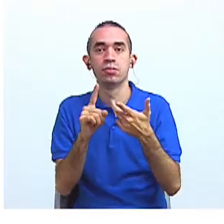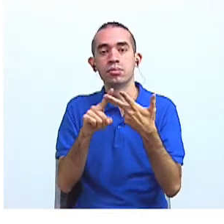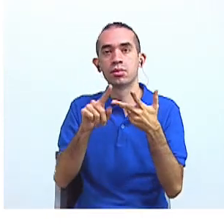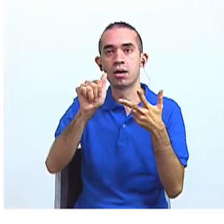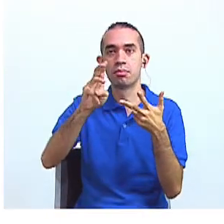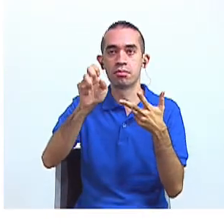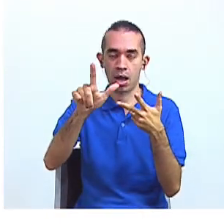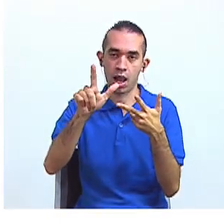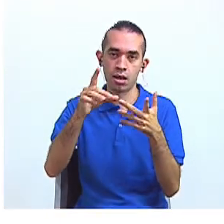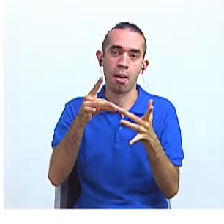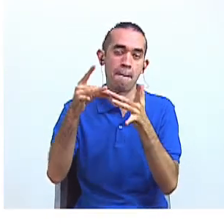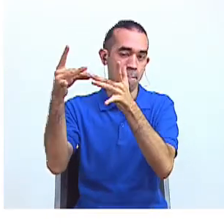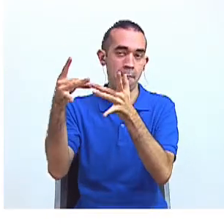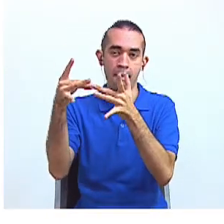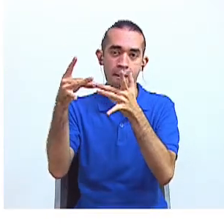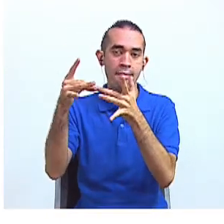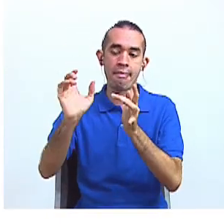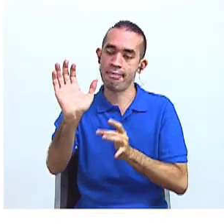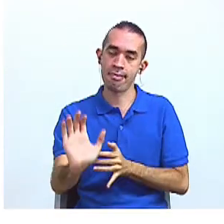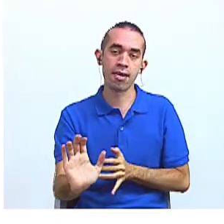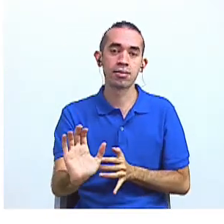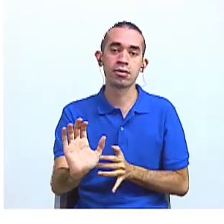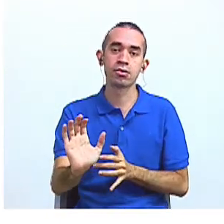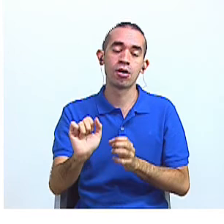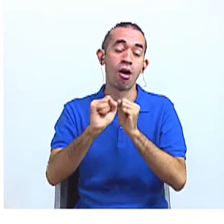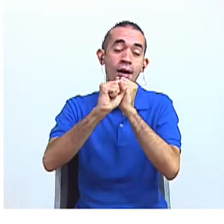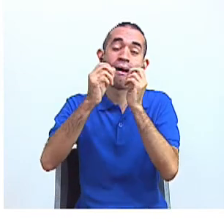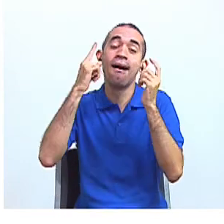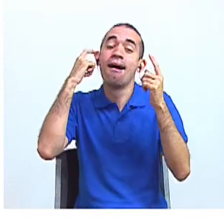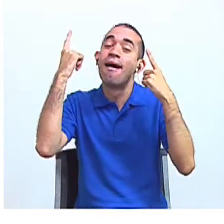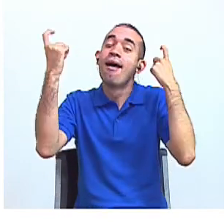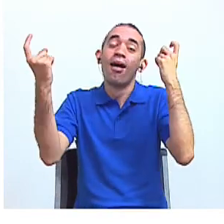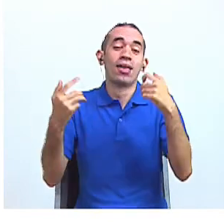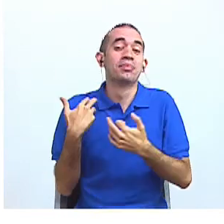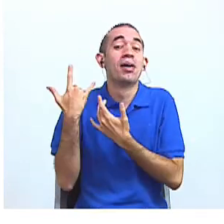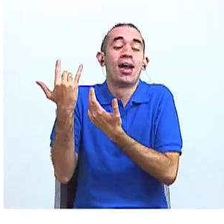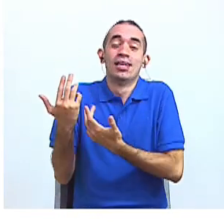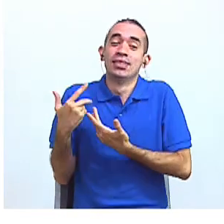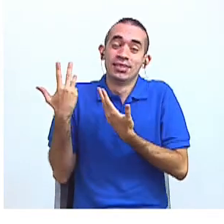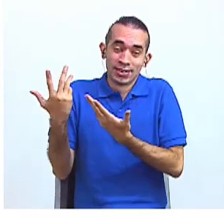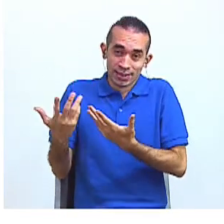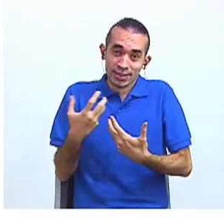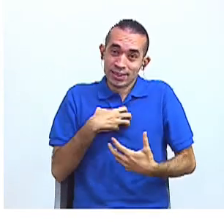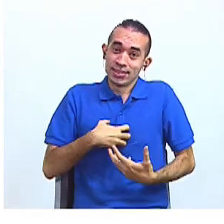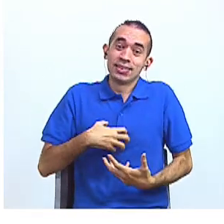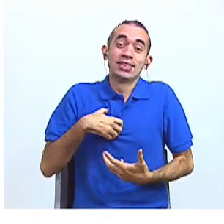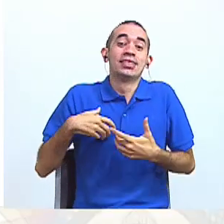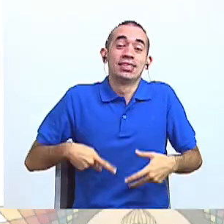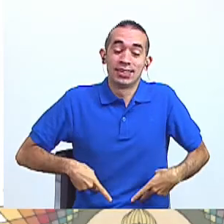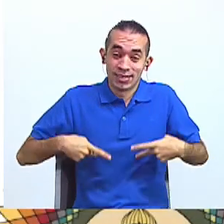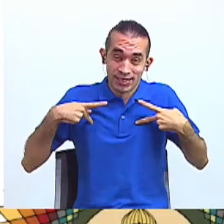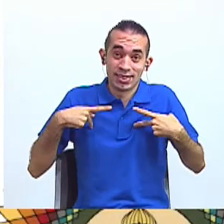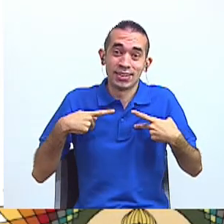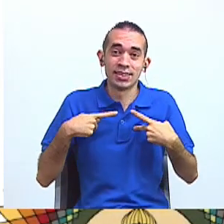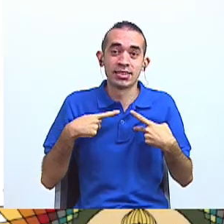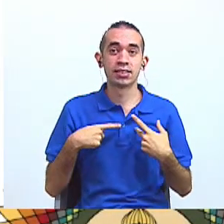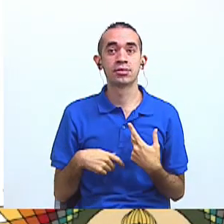Amal es nuestro protagonista, un niño con mucha ilusión, con mucha esperanza, con muchos deseos de vivir.